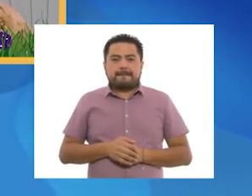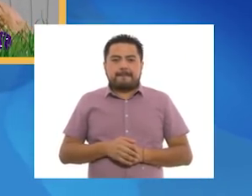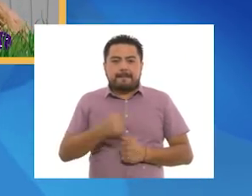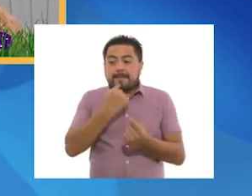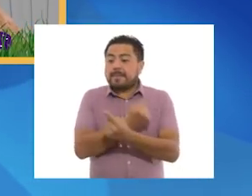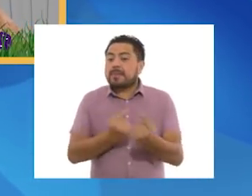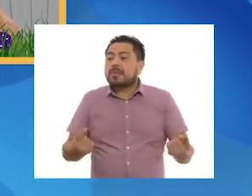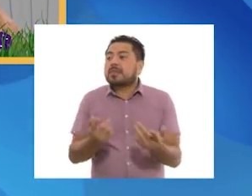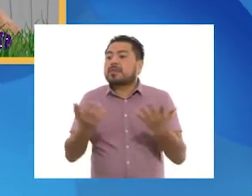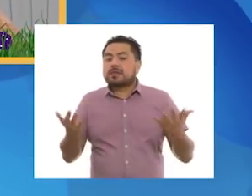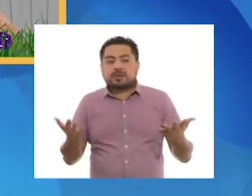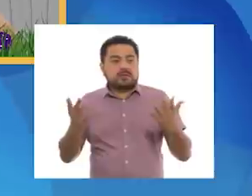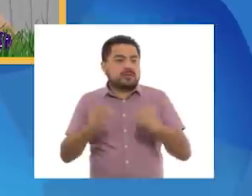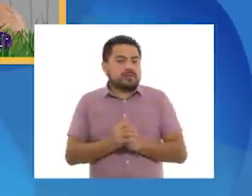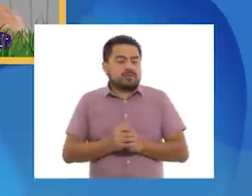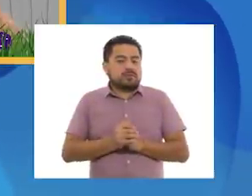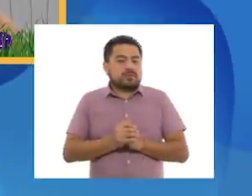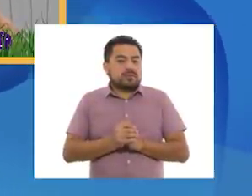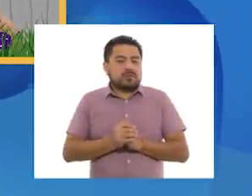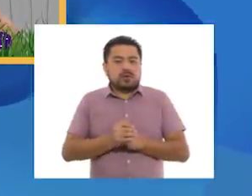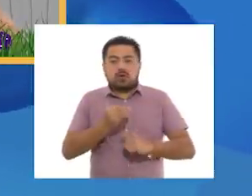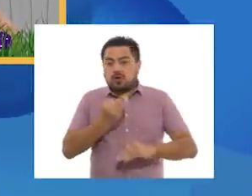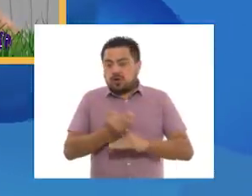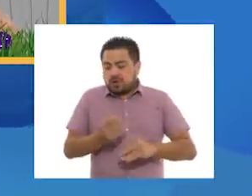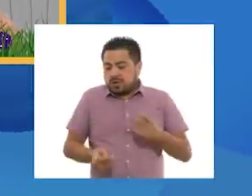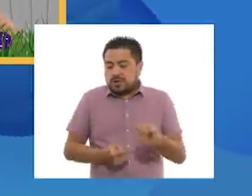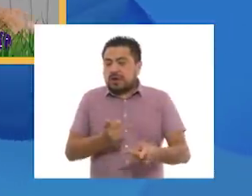¿Niñas? ¿Y niño? ¡Preguntando desde casa!